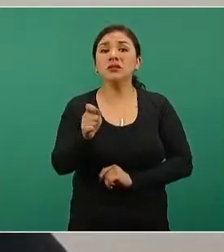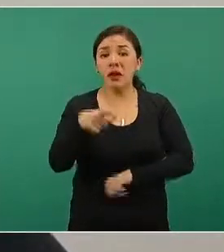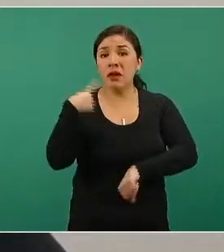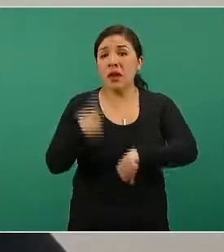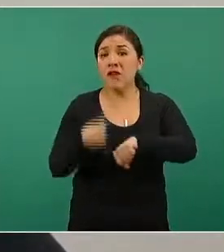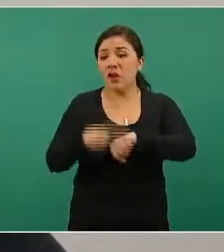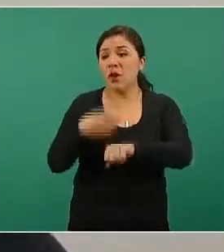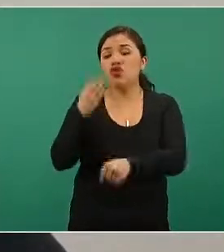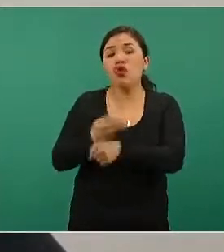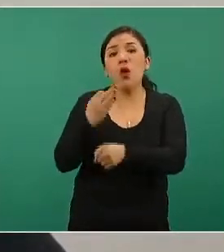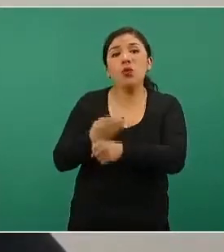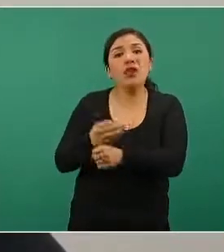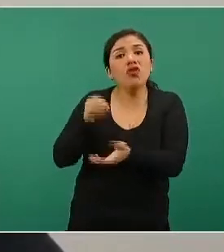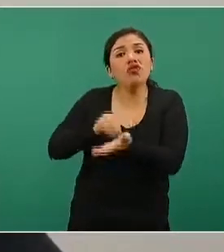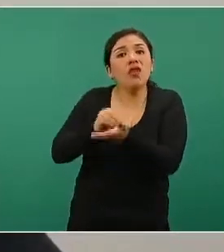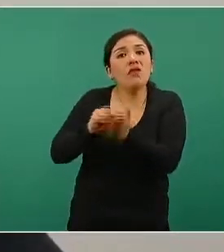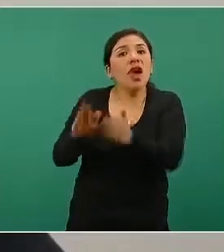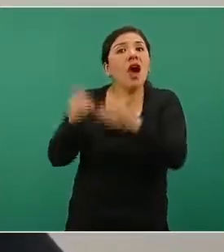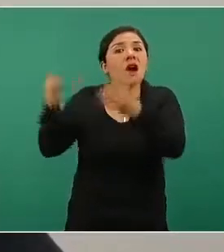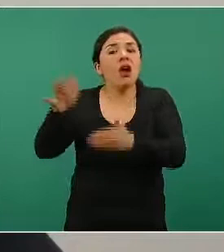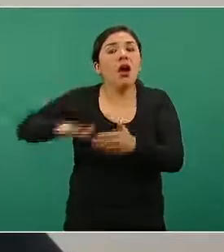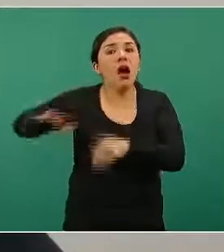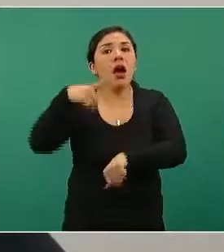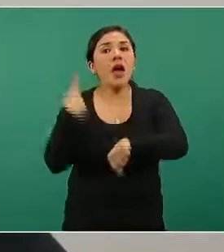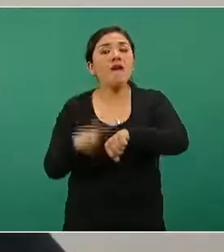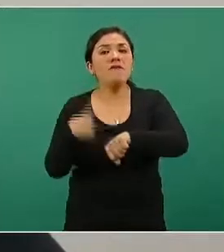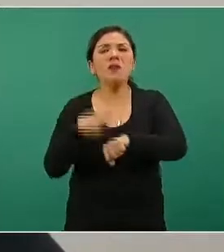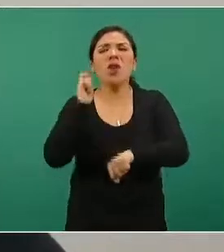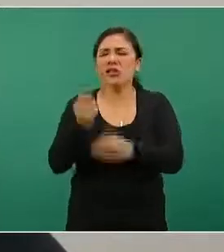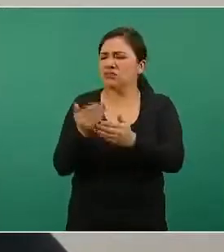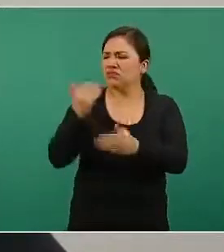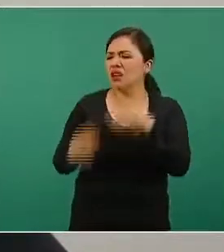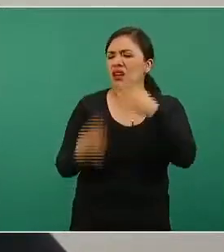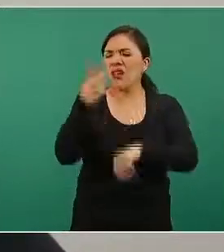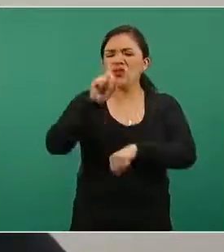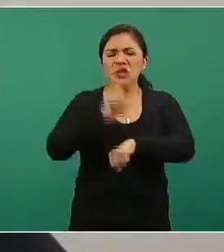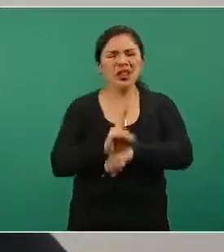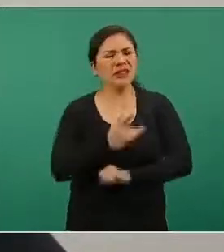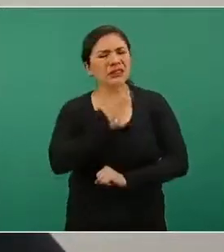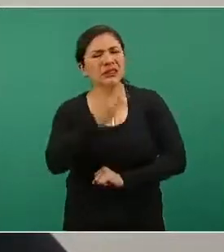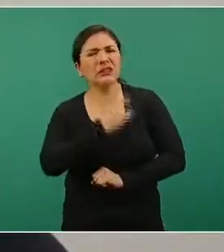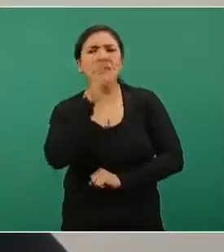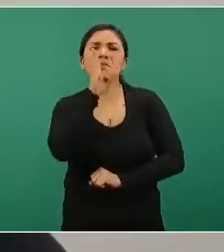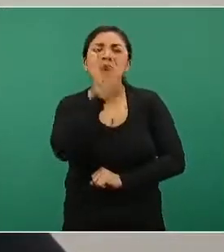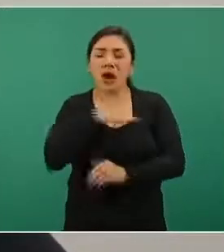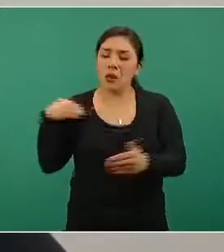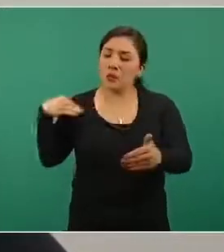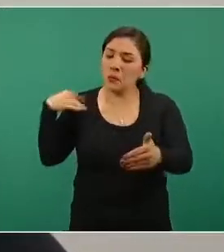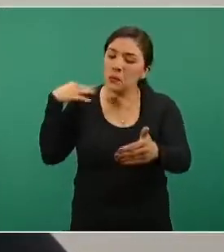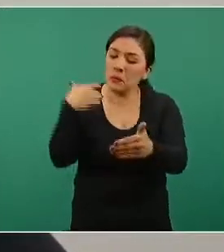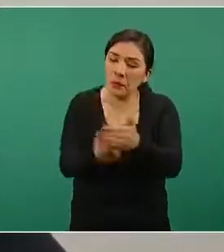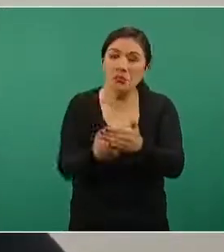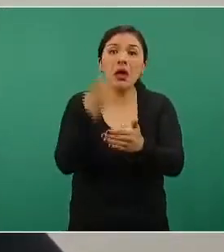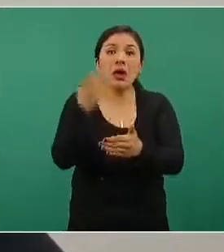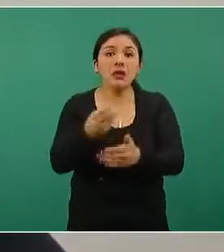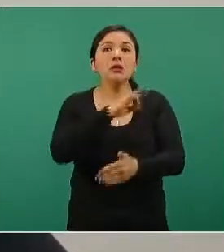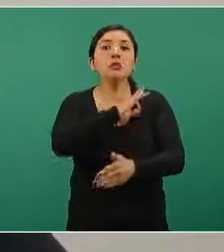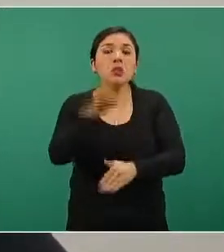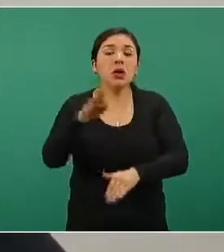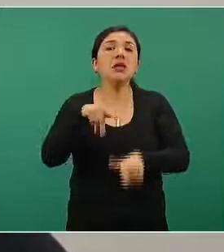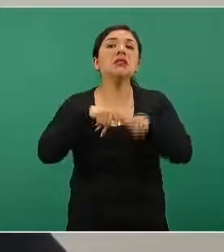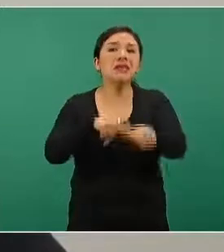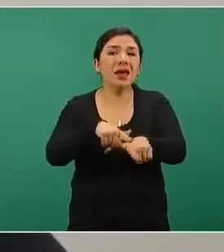epidemia activa, es decir, las personas que en los últimos 14 días han enfermado y que por lo tanto pues pueden continuar